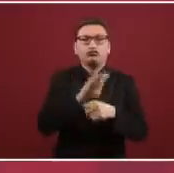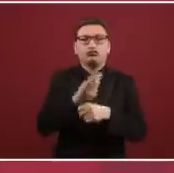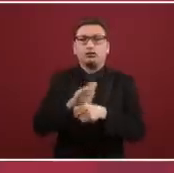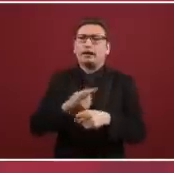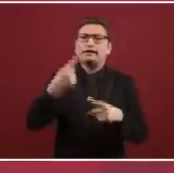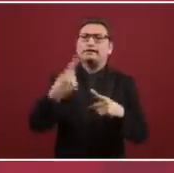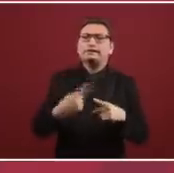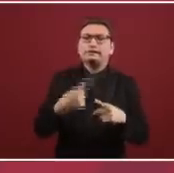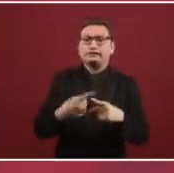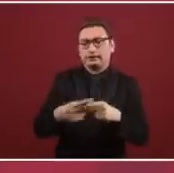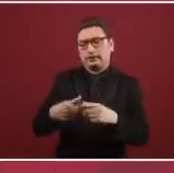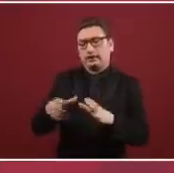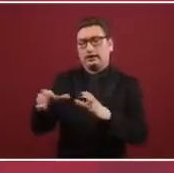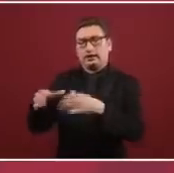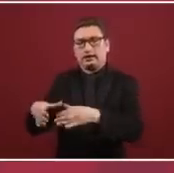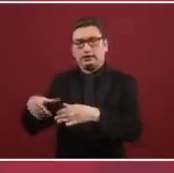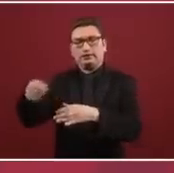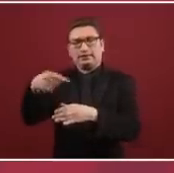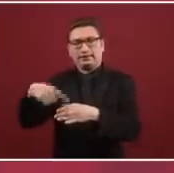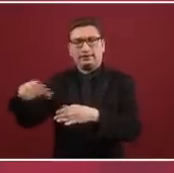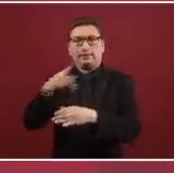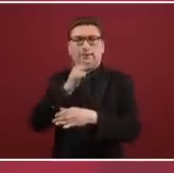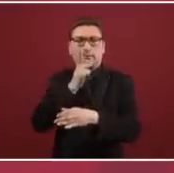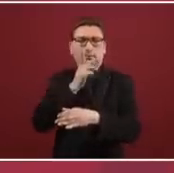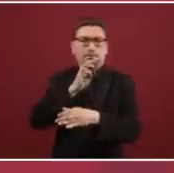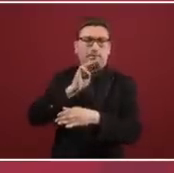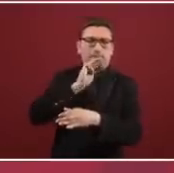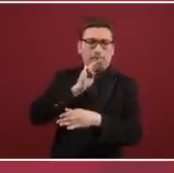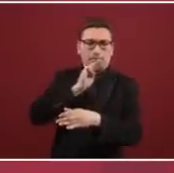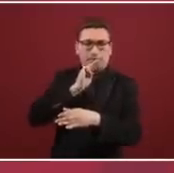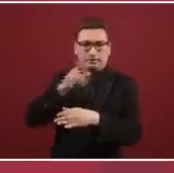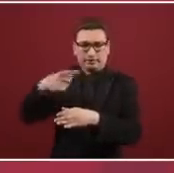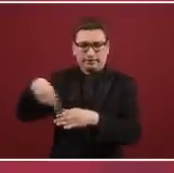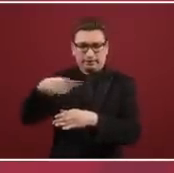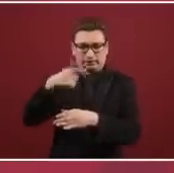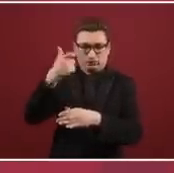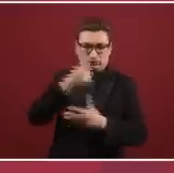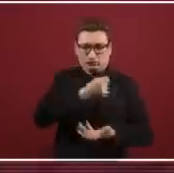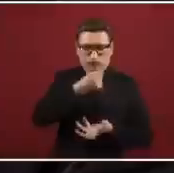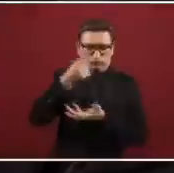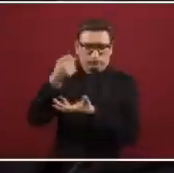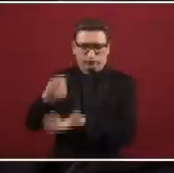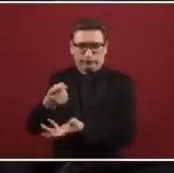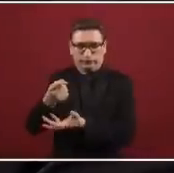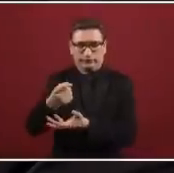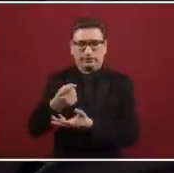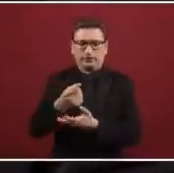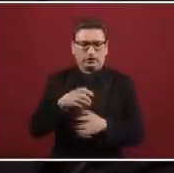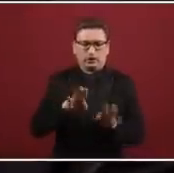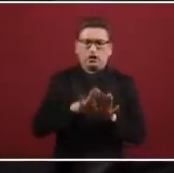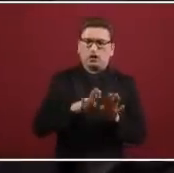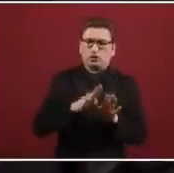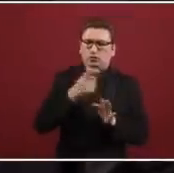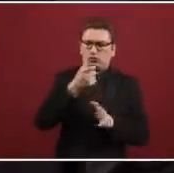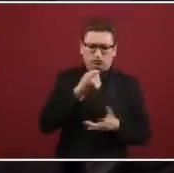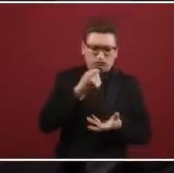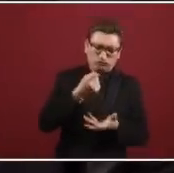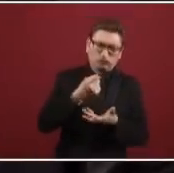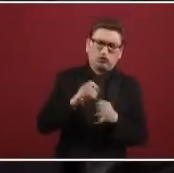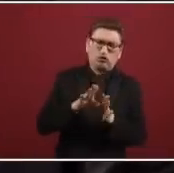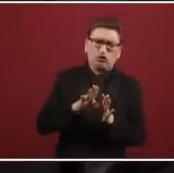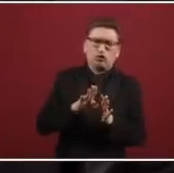de Familia. Ese programa va a surgir de ahorros por austeridad,